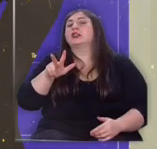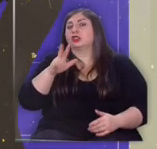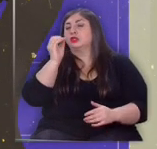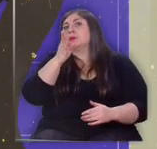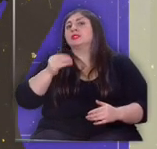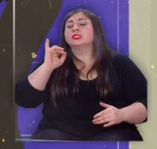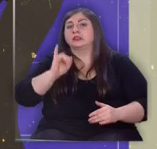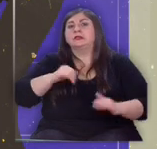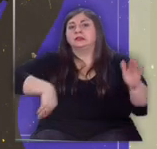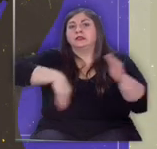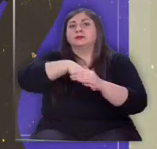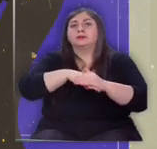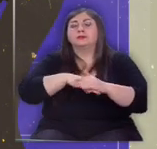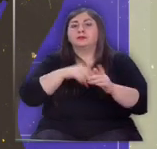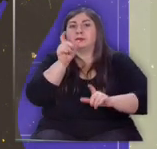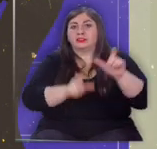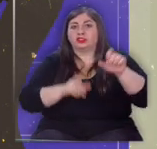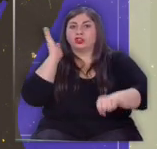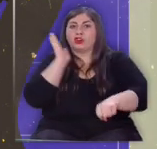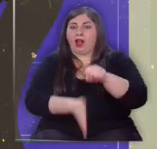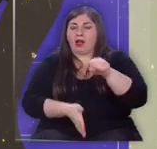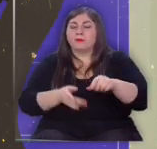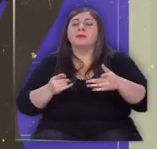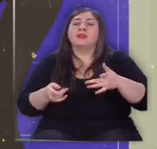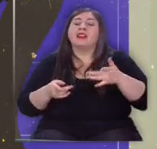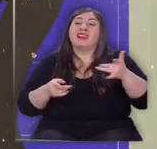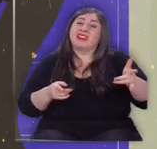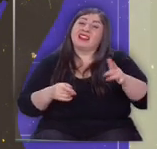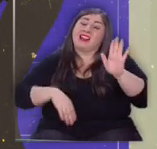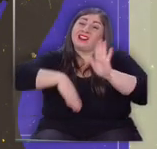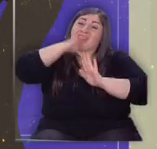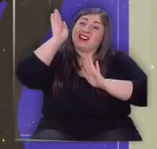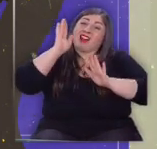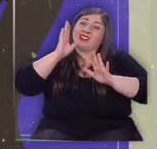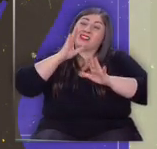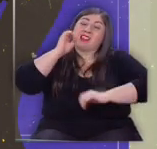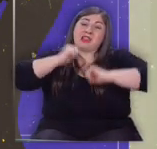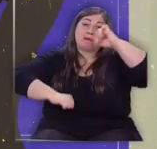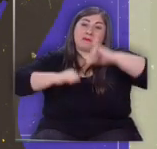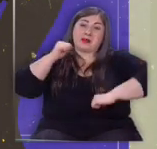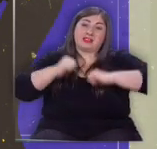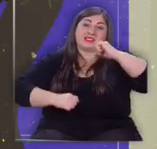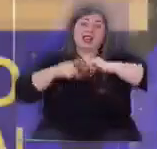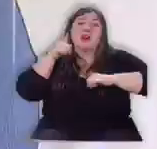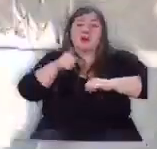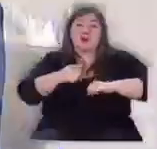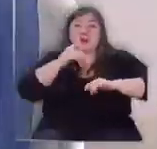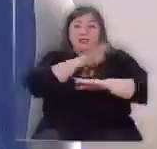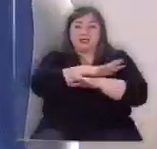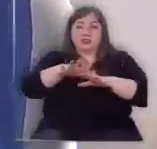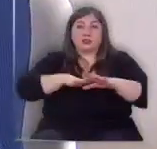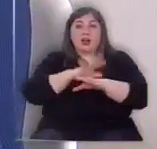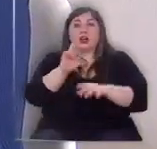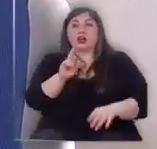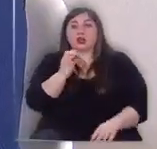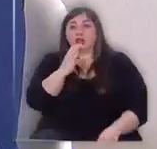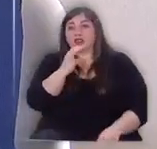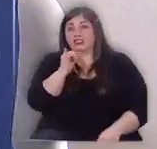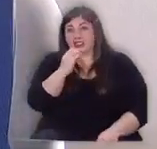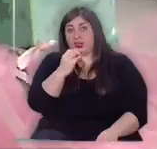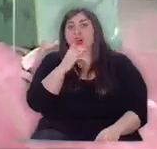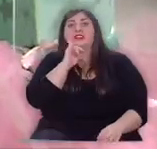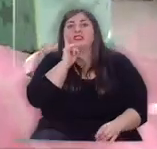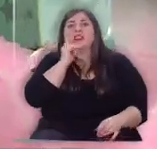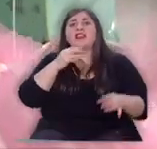sí lo hizo, principalmente en las grandes y medianas empresas, una decisión que también debió tomar Rocío. Ella tiene un emprendimiento